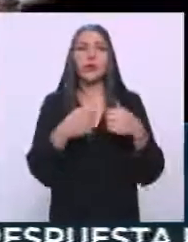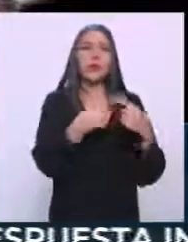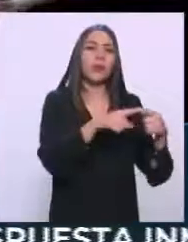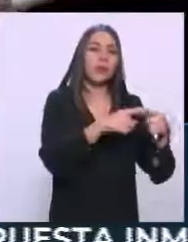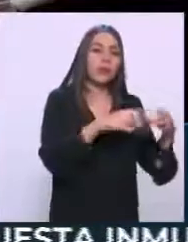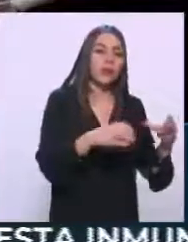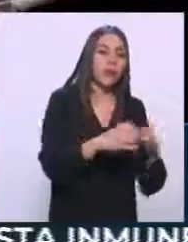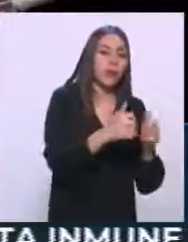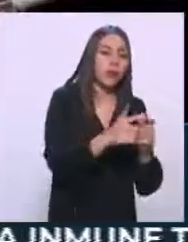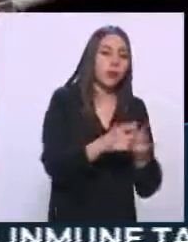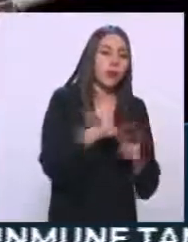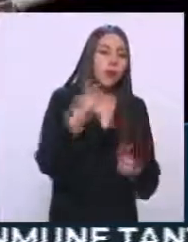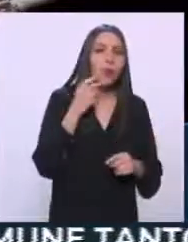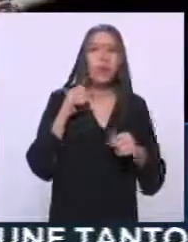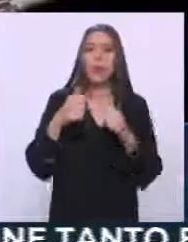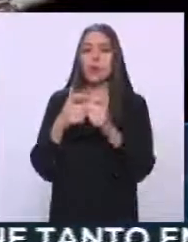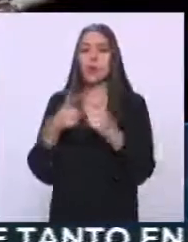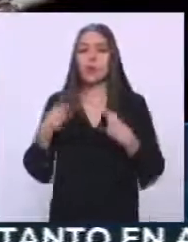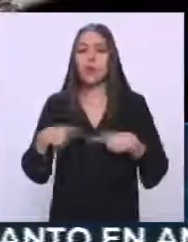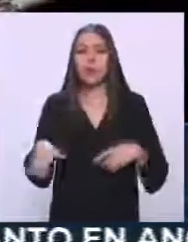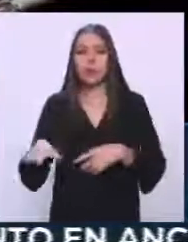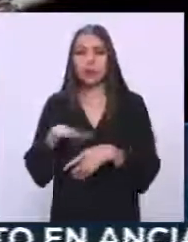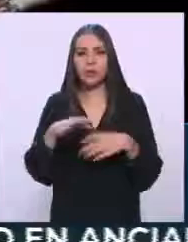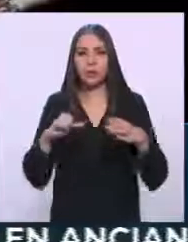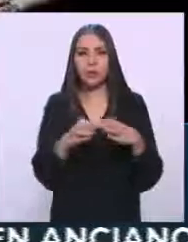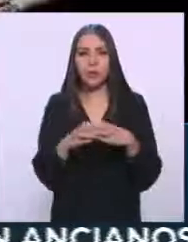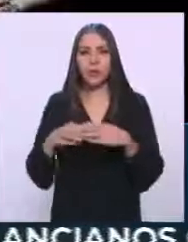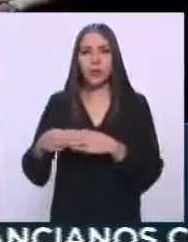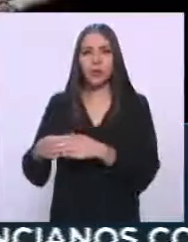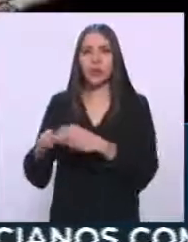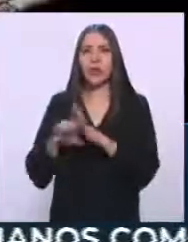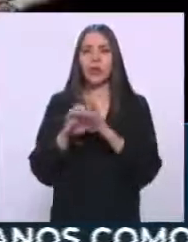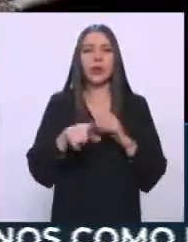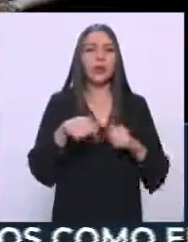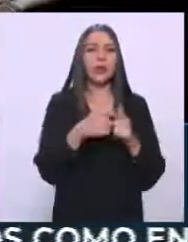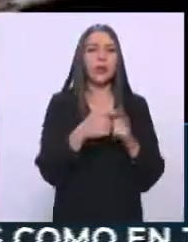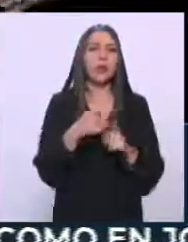y organizaciones sociales con vocación transformadora, que tienen una voluntad de